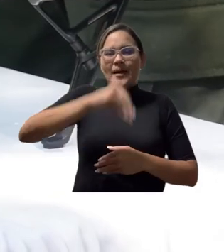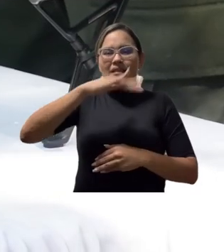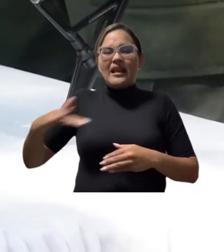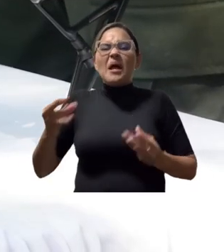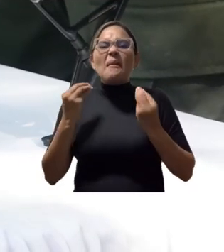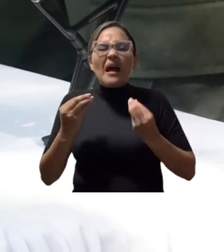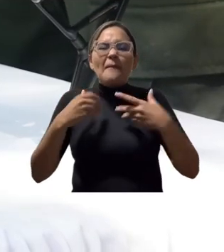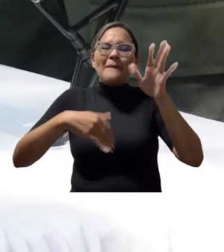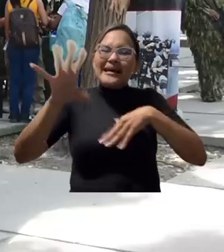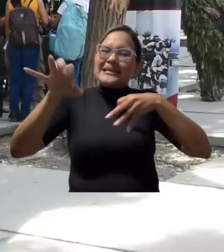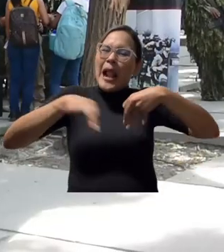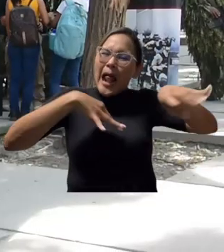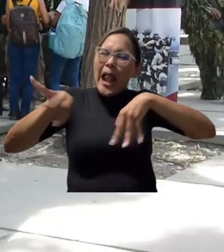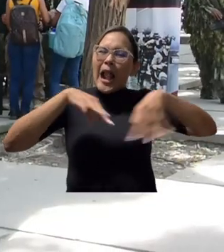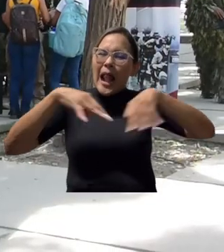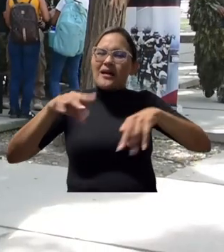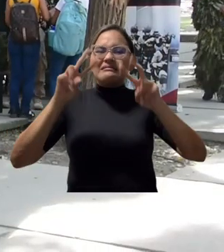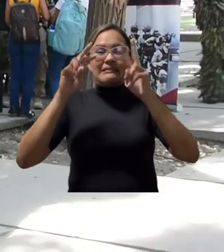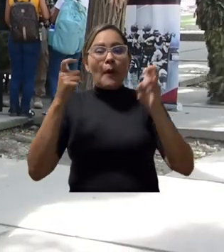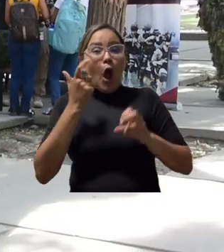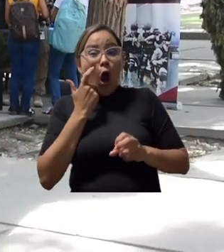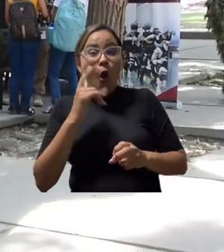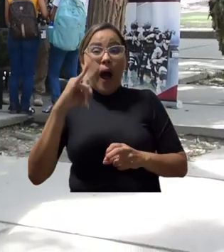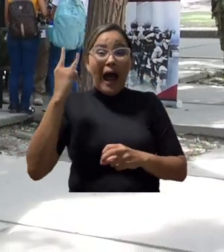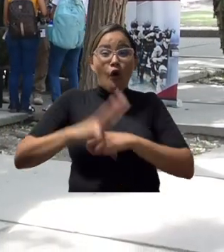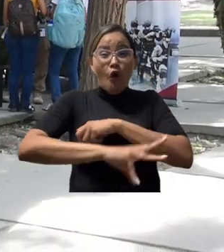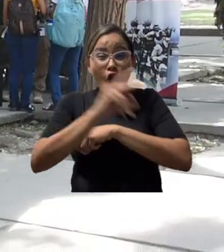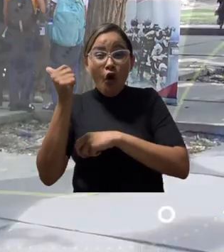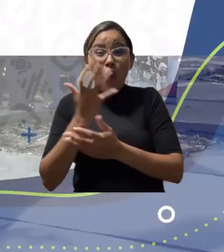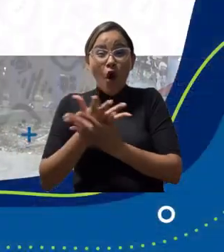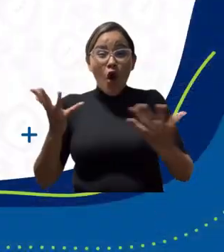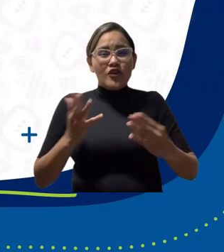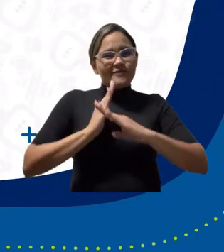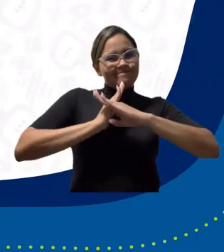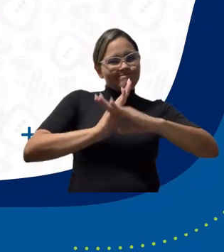toda la población en materia de promoción y prevención del delito.